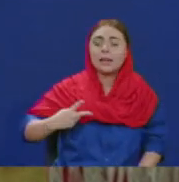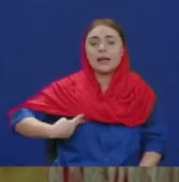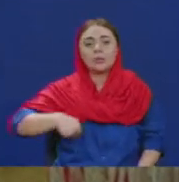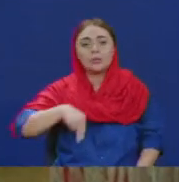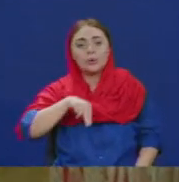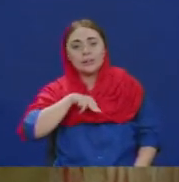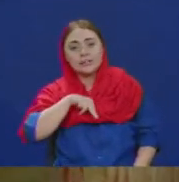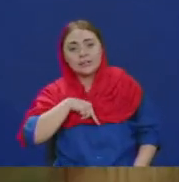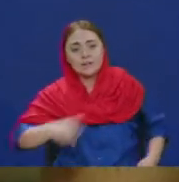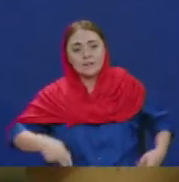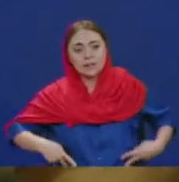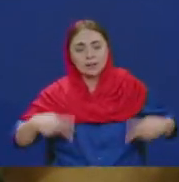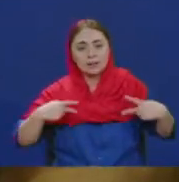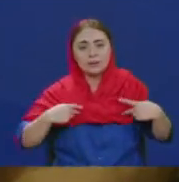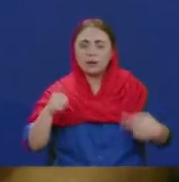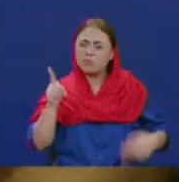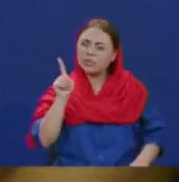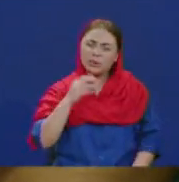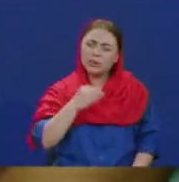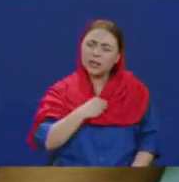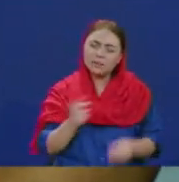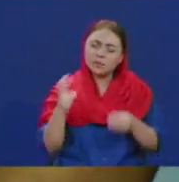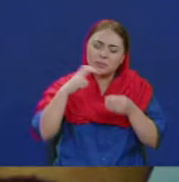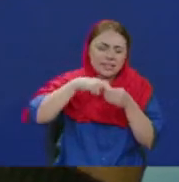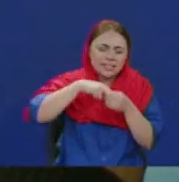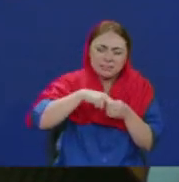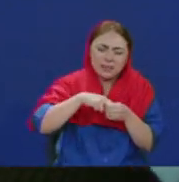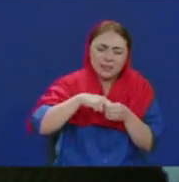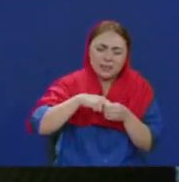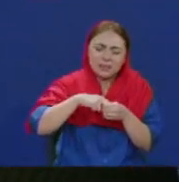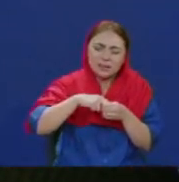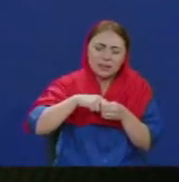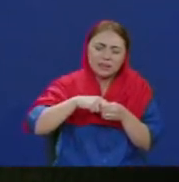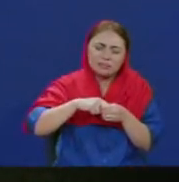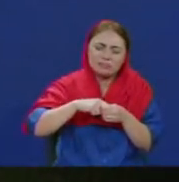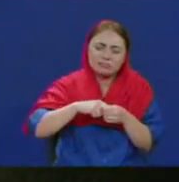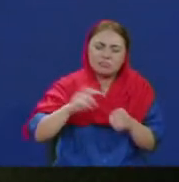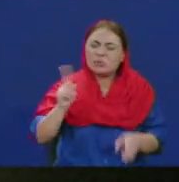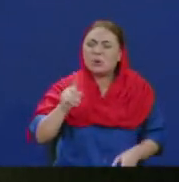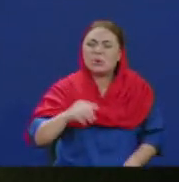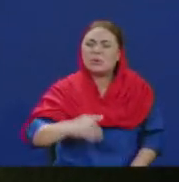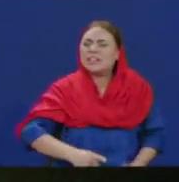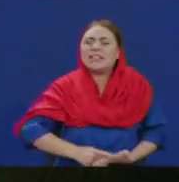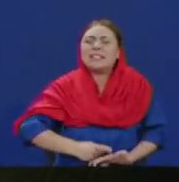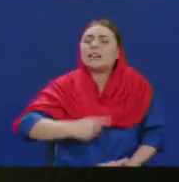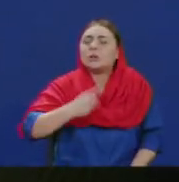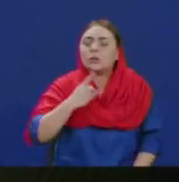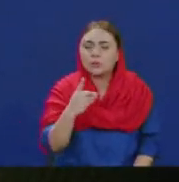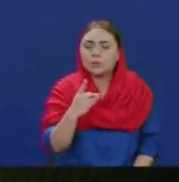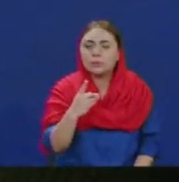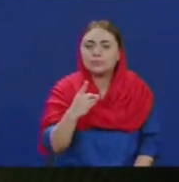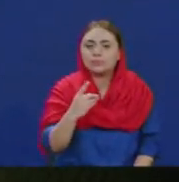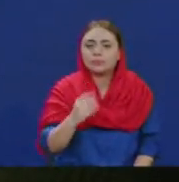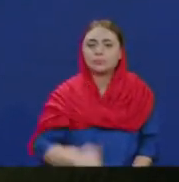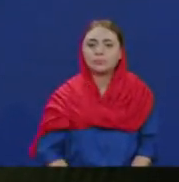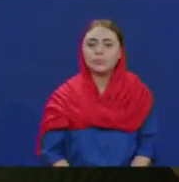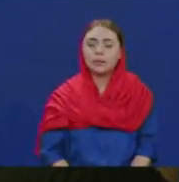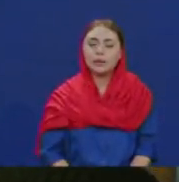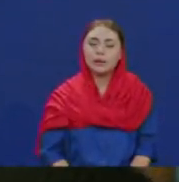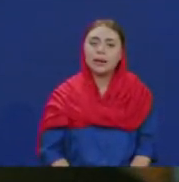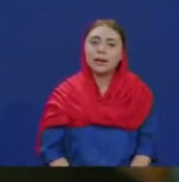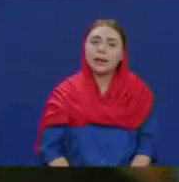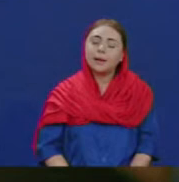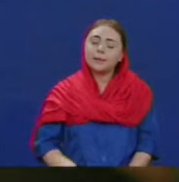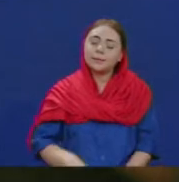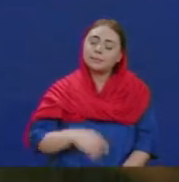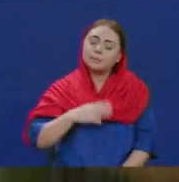Porque no queremos participar indignamente. Haz un milagro interior en nuestro corazón,